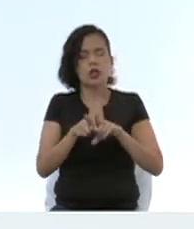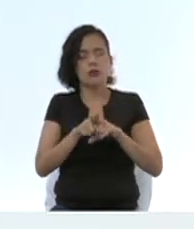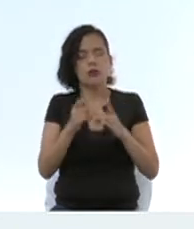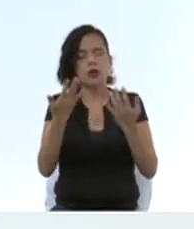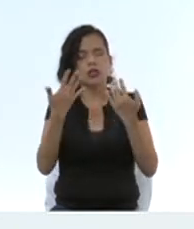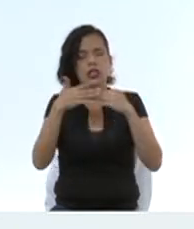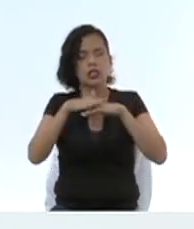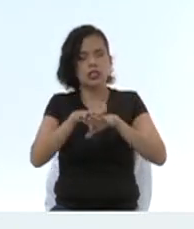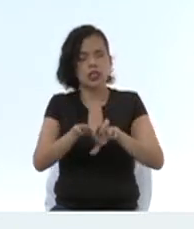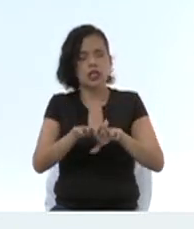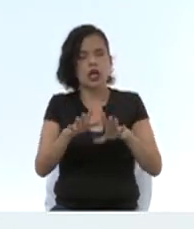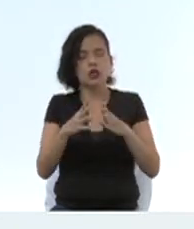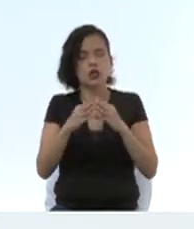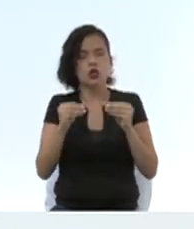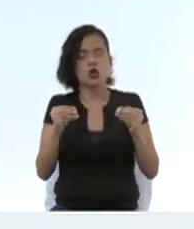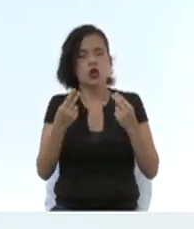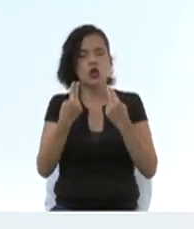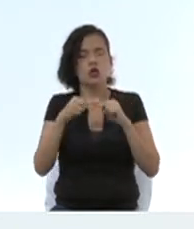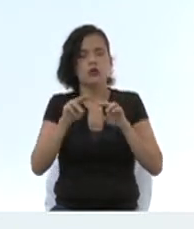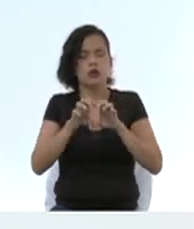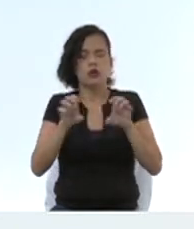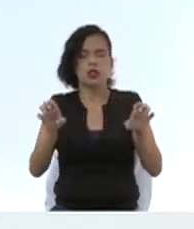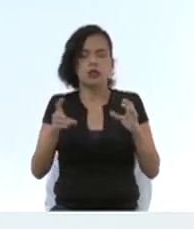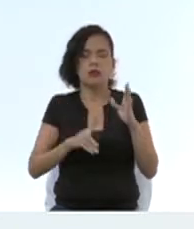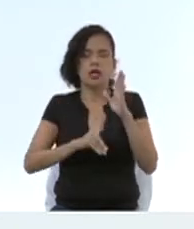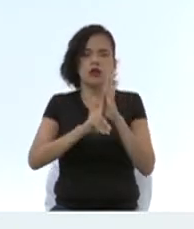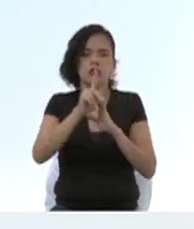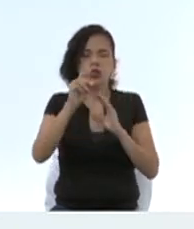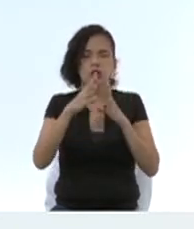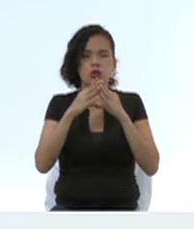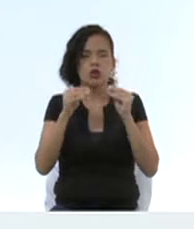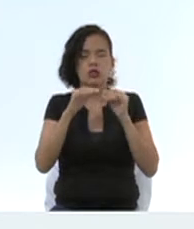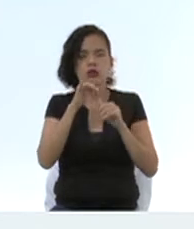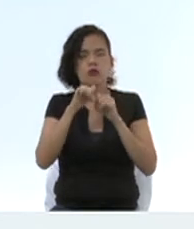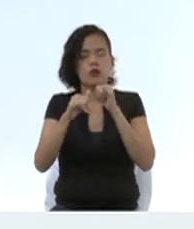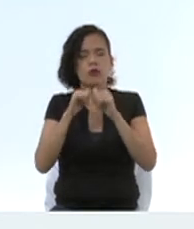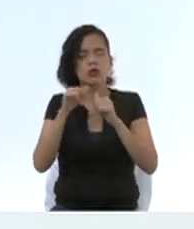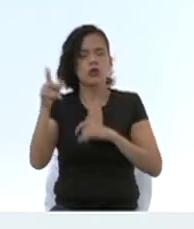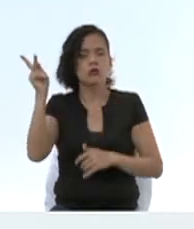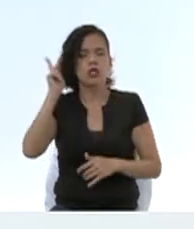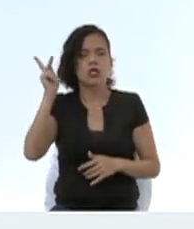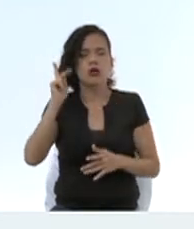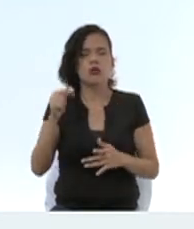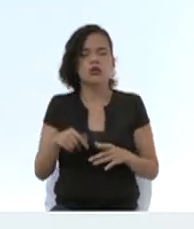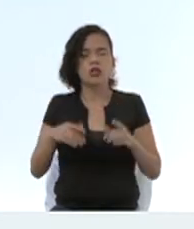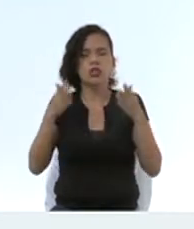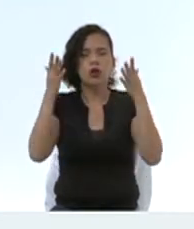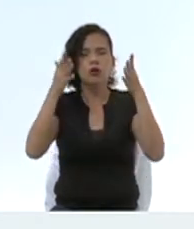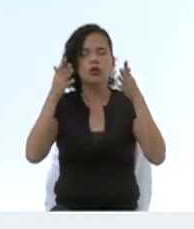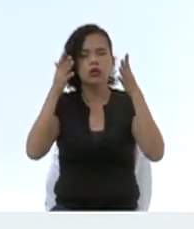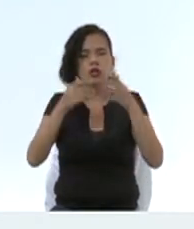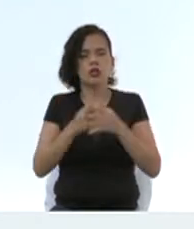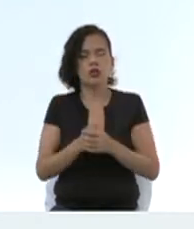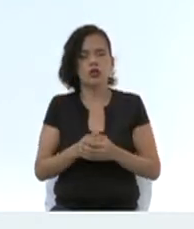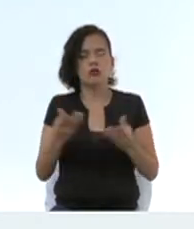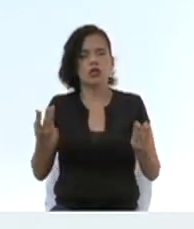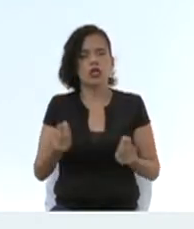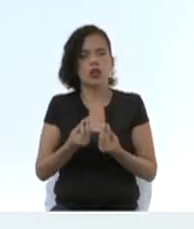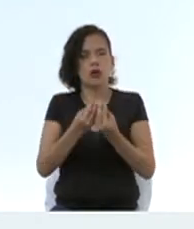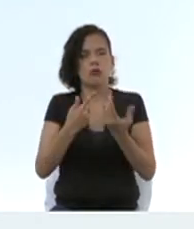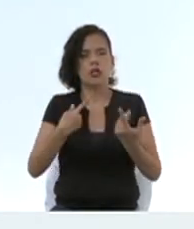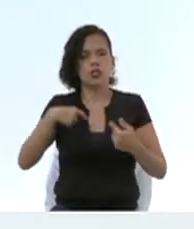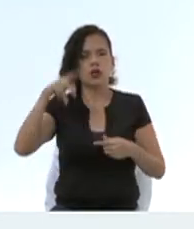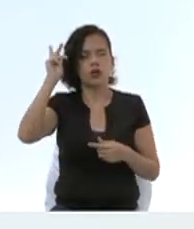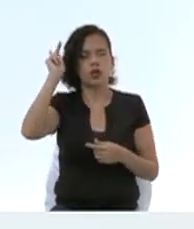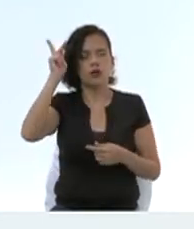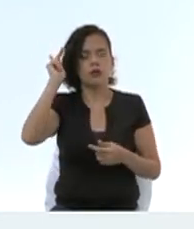en los niveles educativos. Y hoy, para desarrollar ese contenido pedagógico, esas orientaciones, esas reflexiones, voy a estar acompañada de la